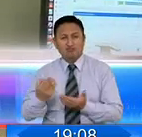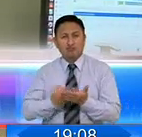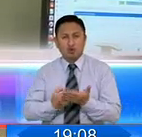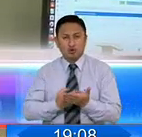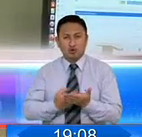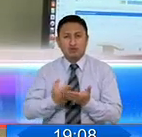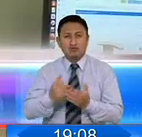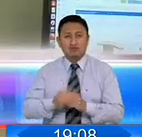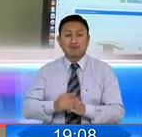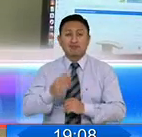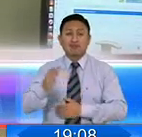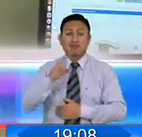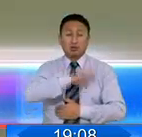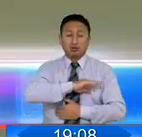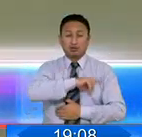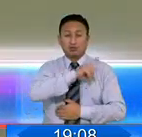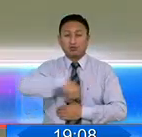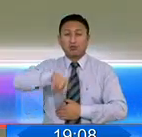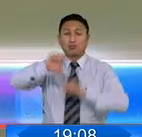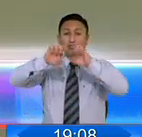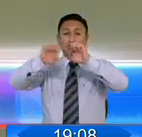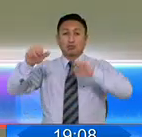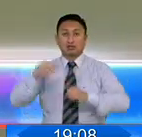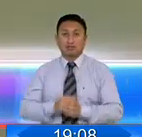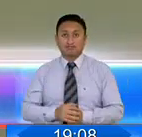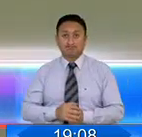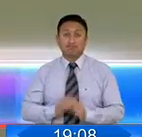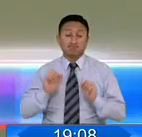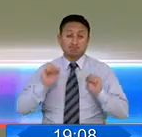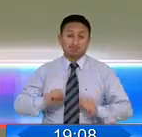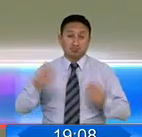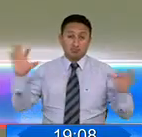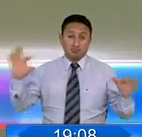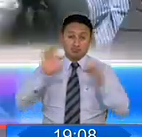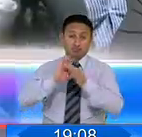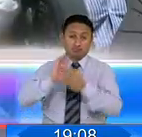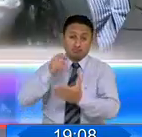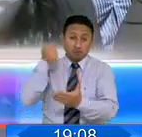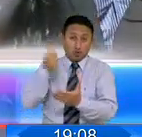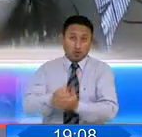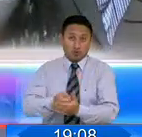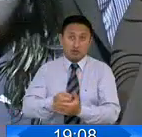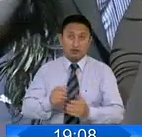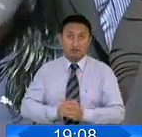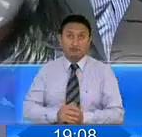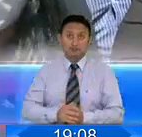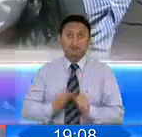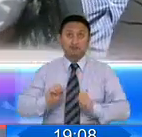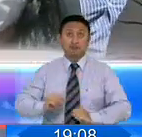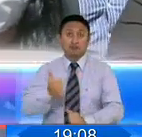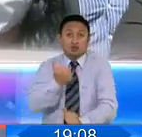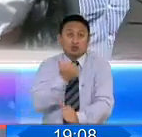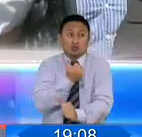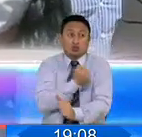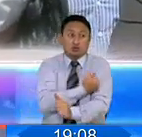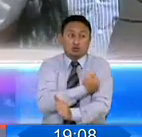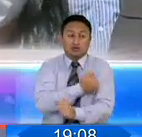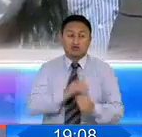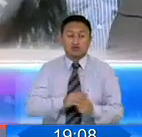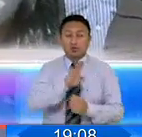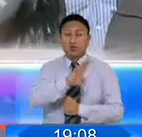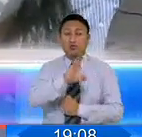el Cabildo con los sectores productivos para una posible adquisición. Bueno, las vacunas están desde los $40 hasta